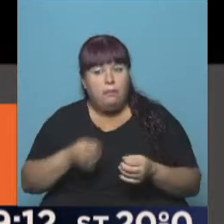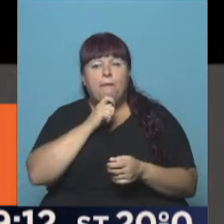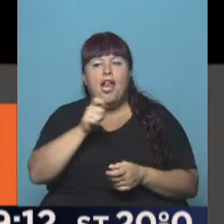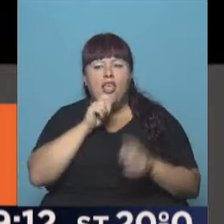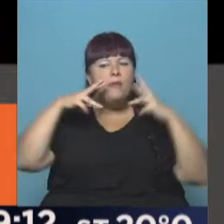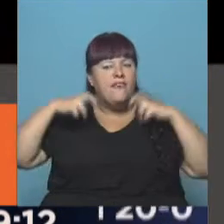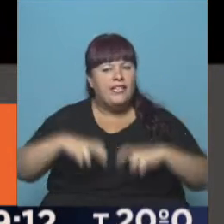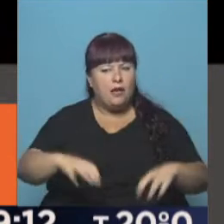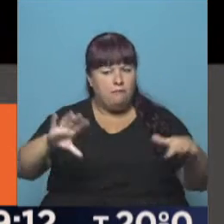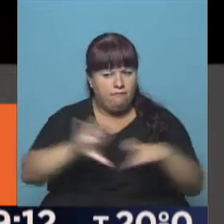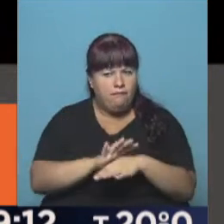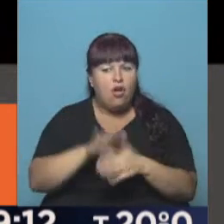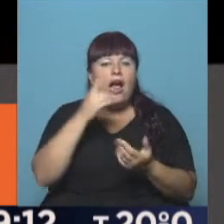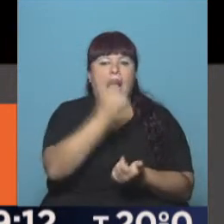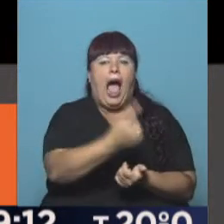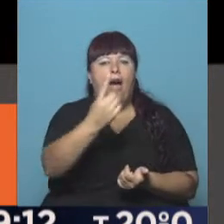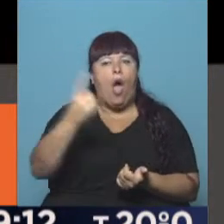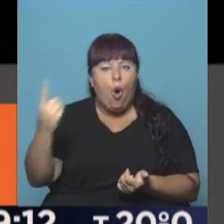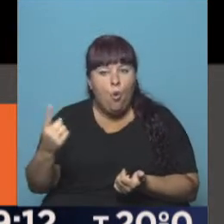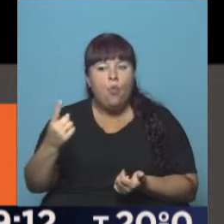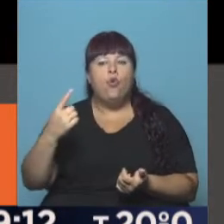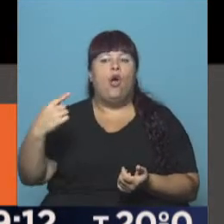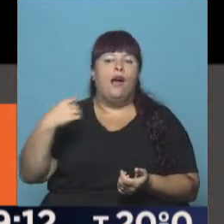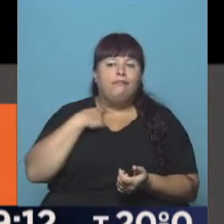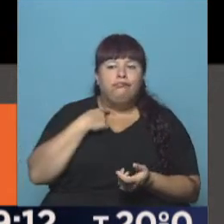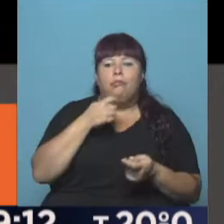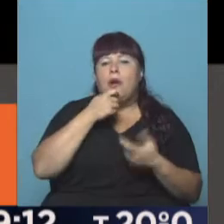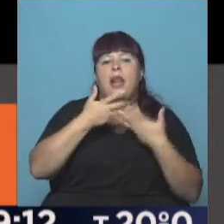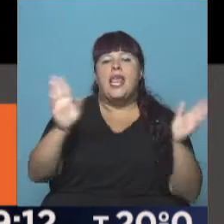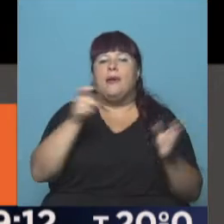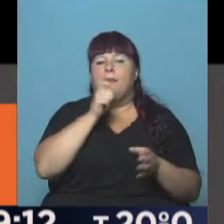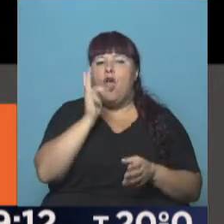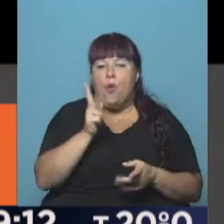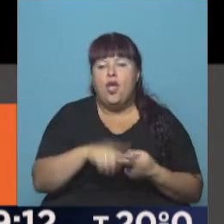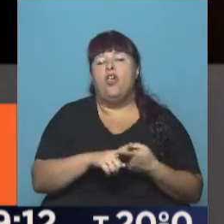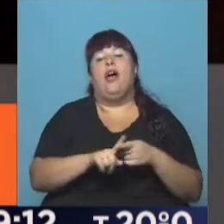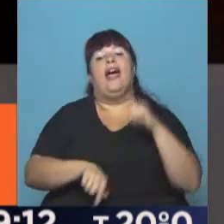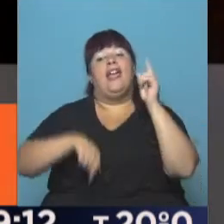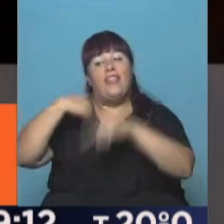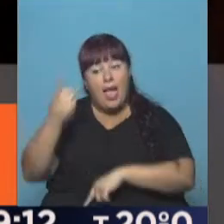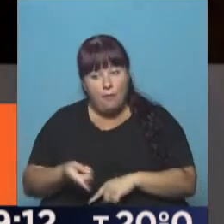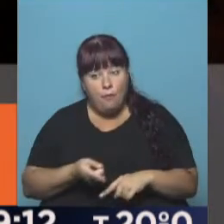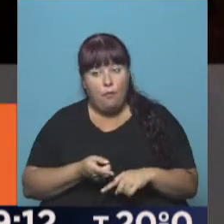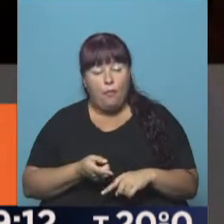de investigación en cada caso en donde estuvo afectada la libertad de expresión, y luego